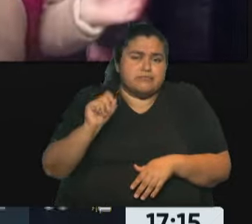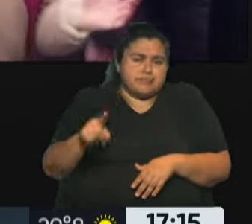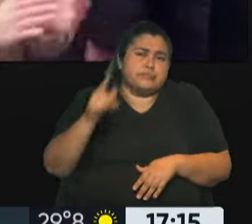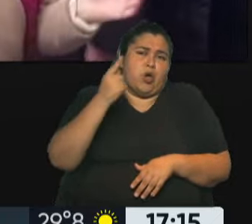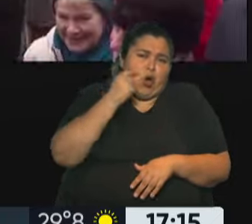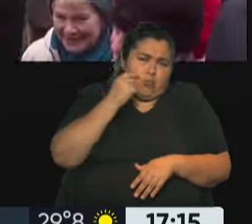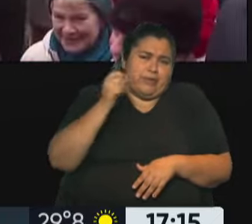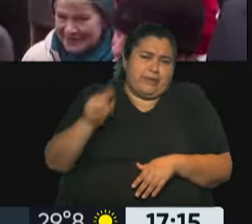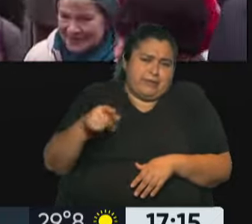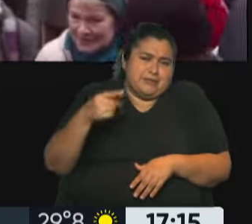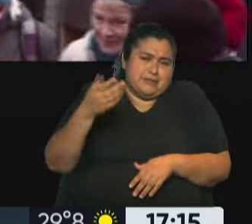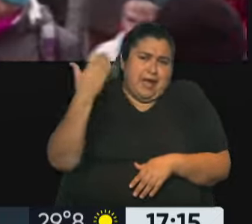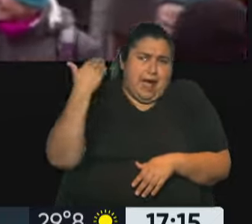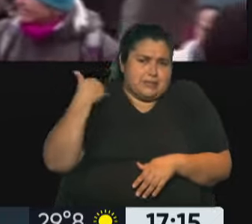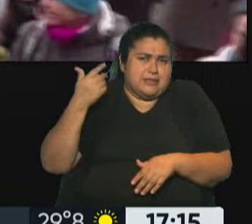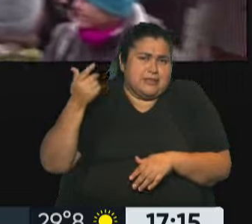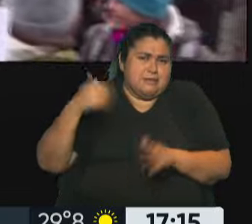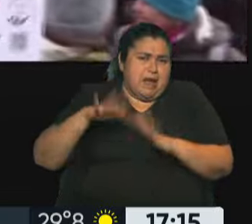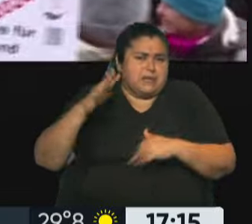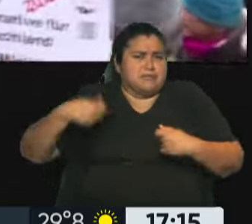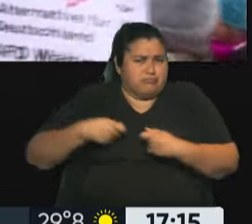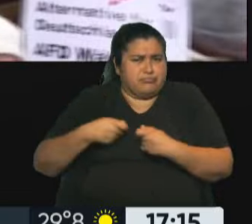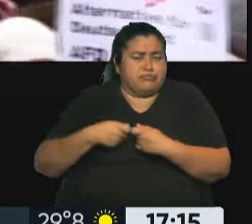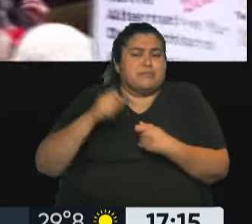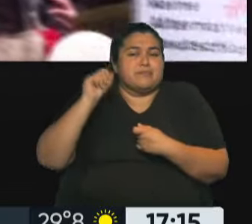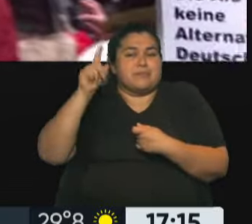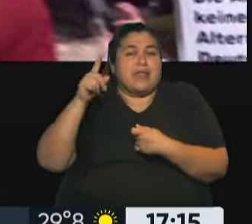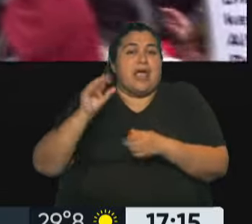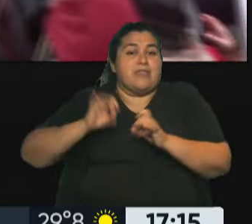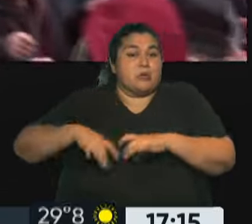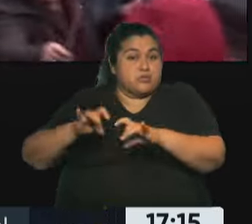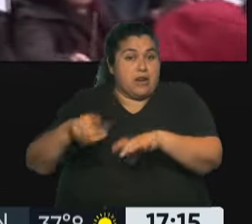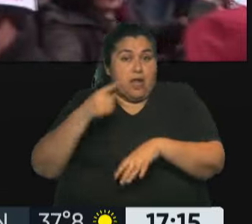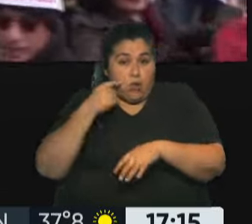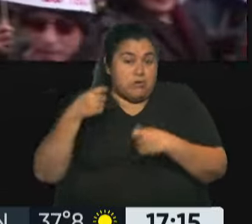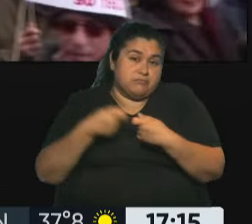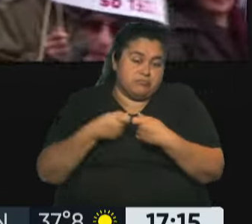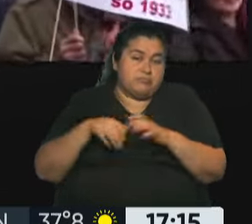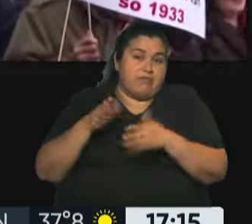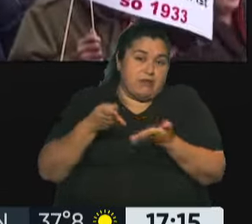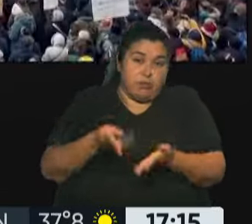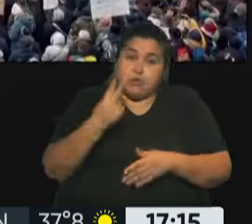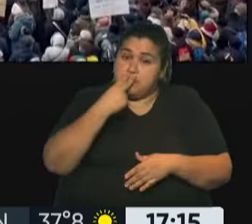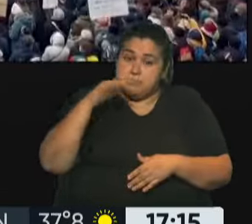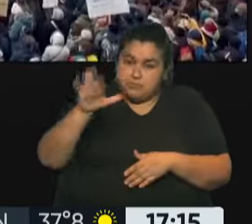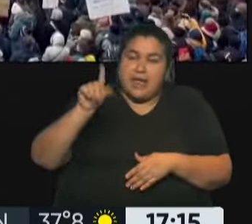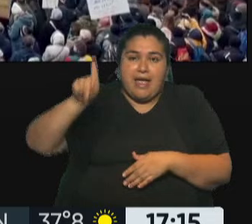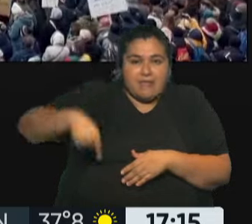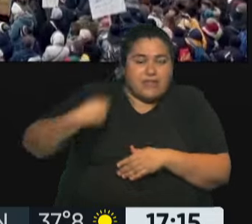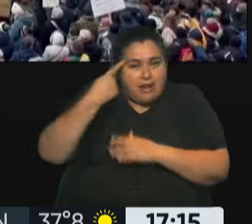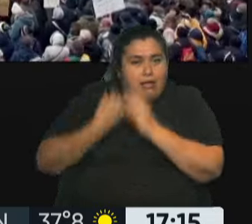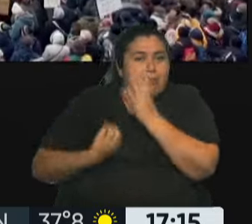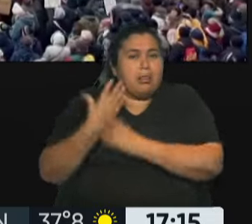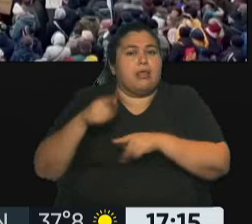austríaco, lo cual tiene ciertas reminiscencias también para el pueblo alemán, que es quien llevó a este cónclave la propuesta